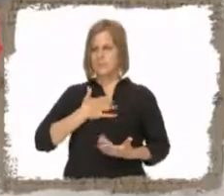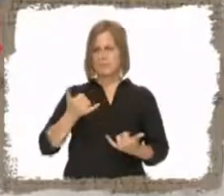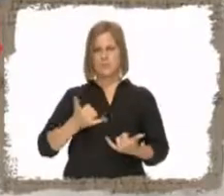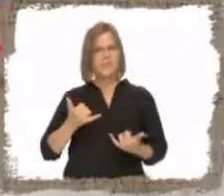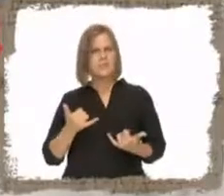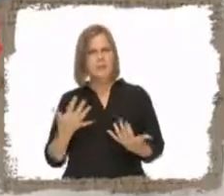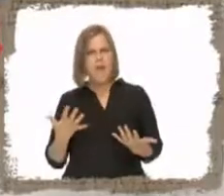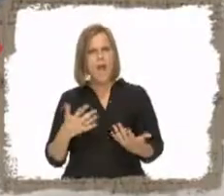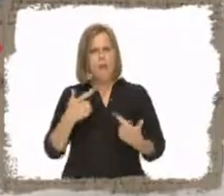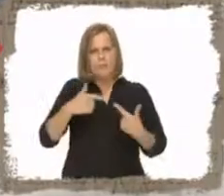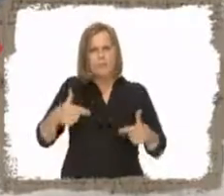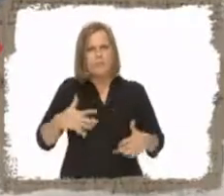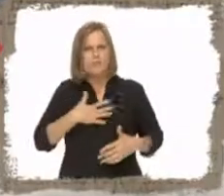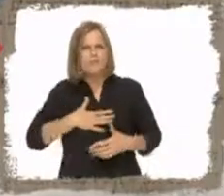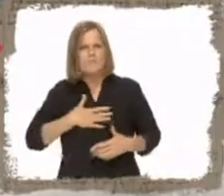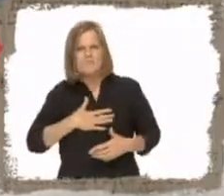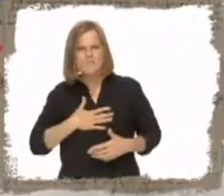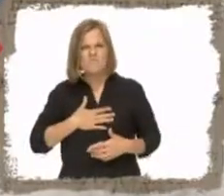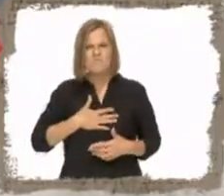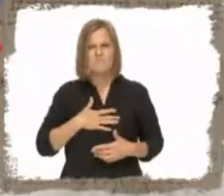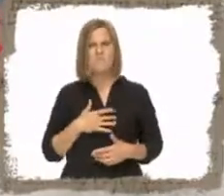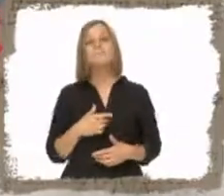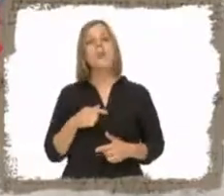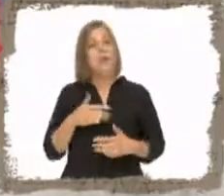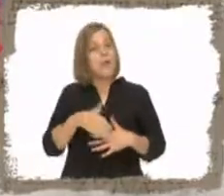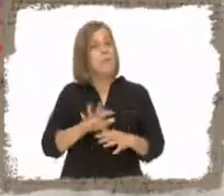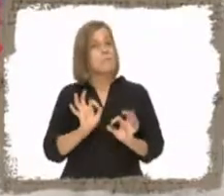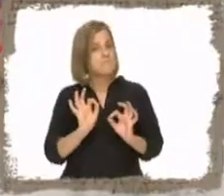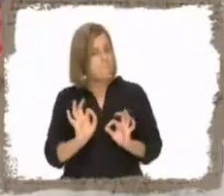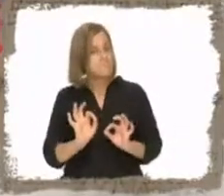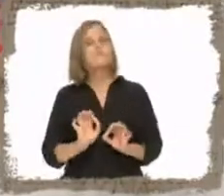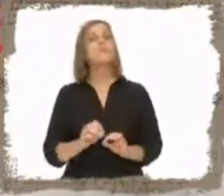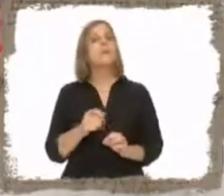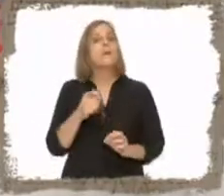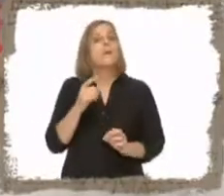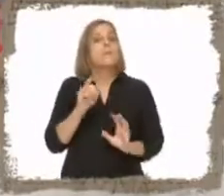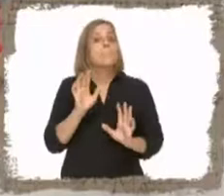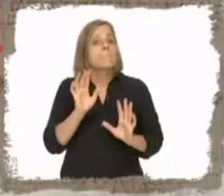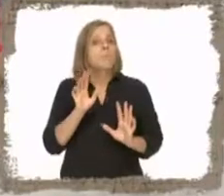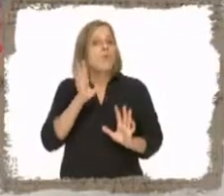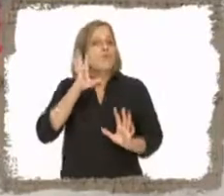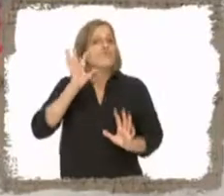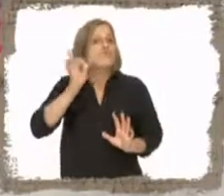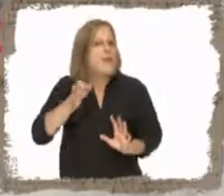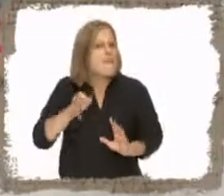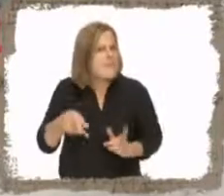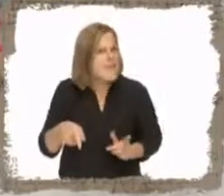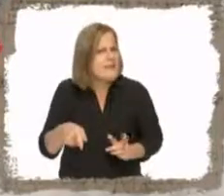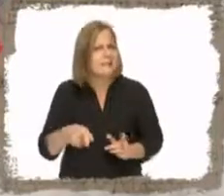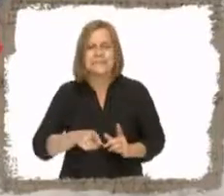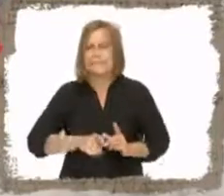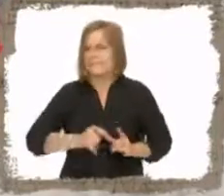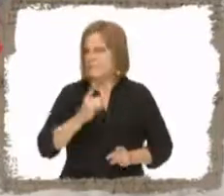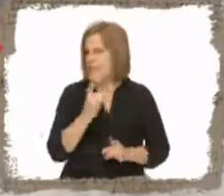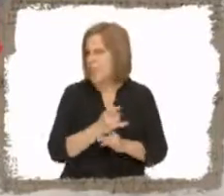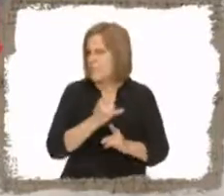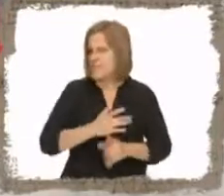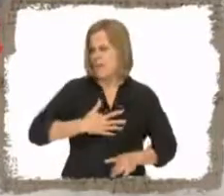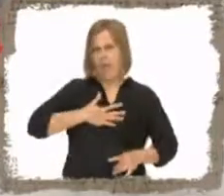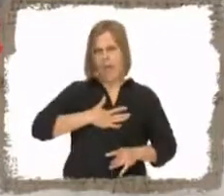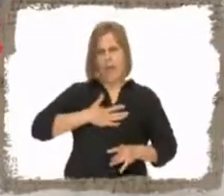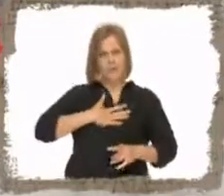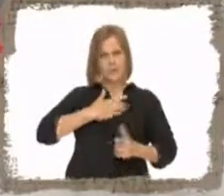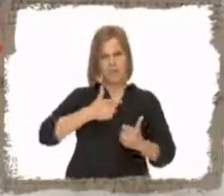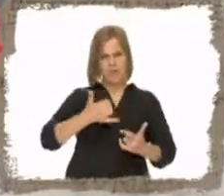aparecen síntomas, signos de eso, ¿sí? Bueno, hasta ahí estamos. Pero, ¿sabías qué? No siempre